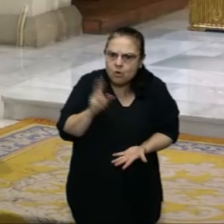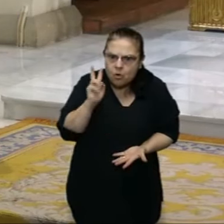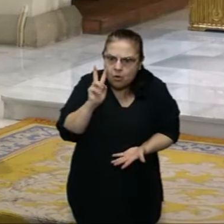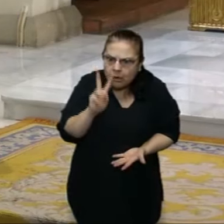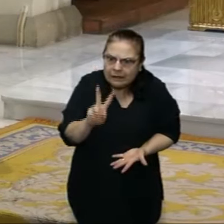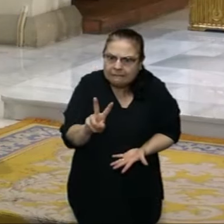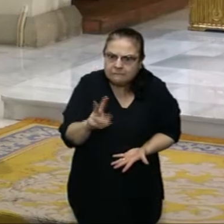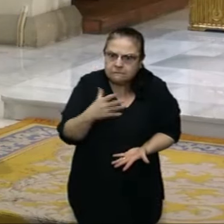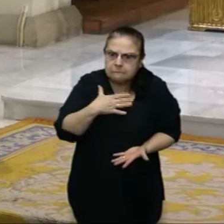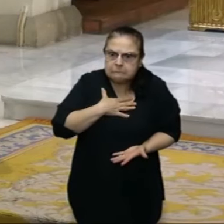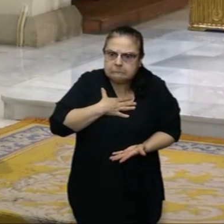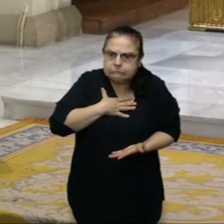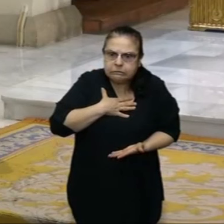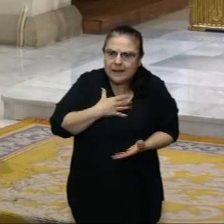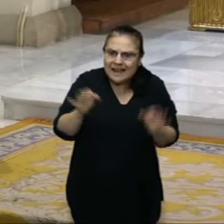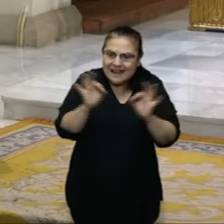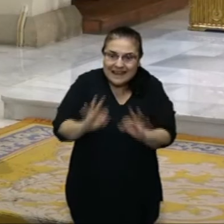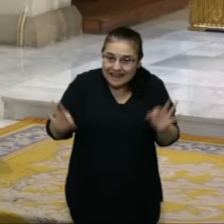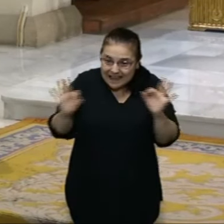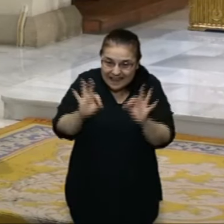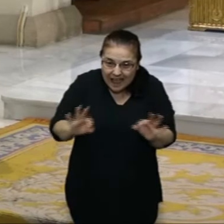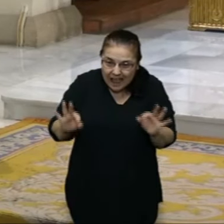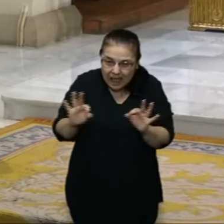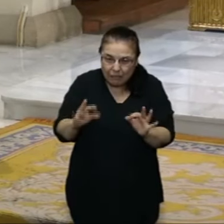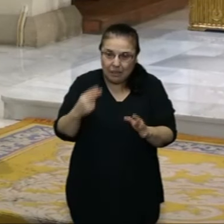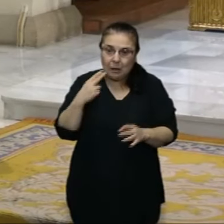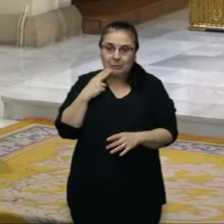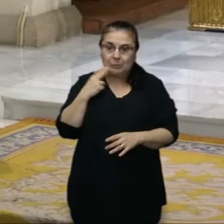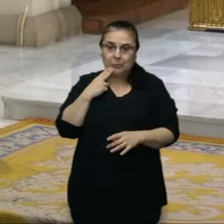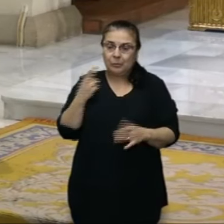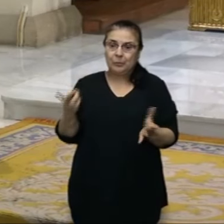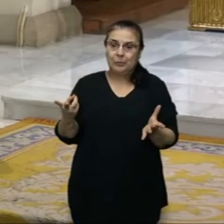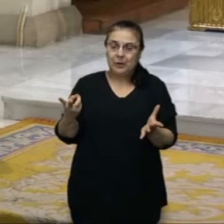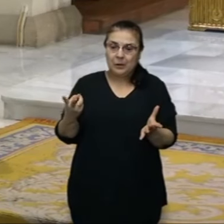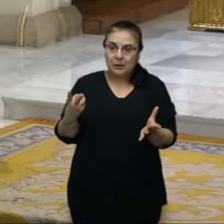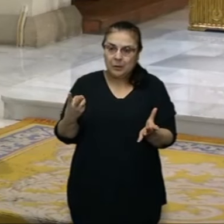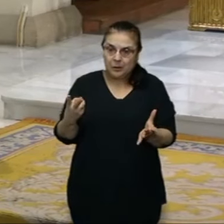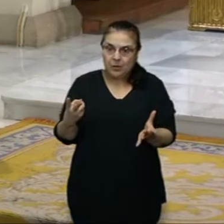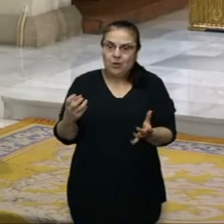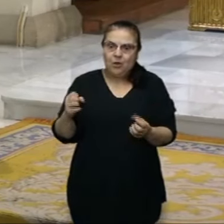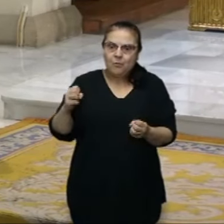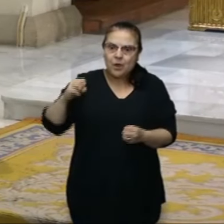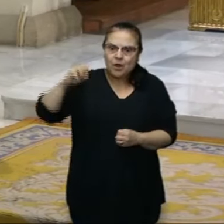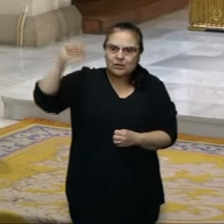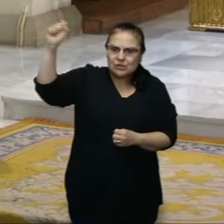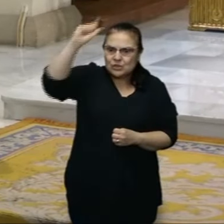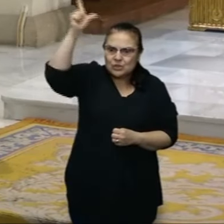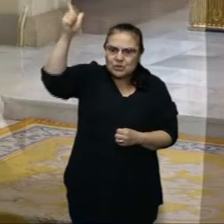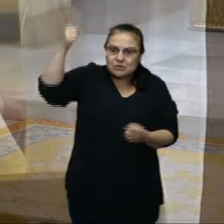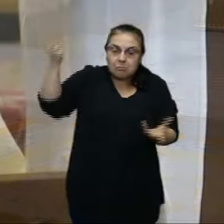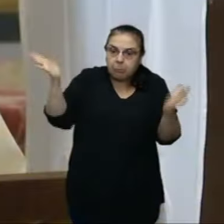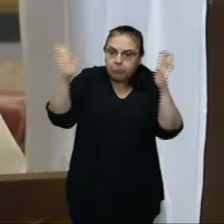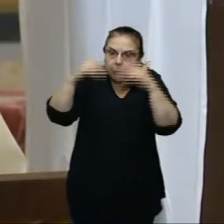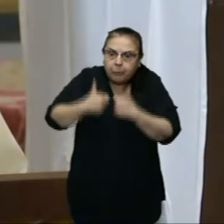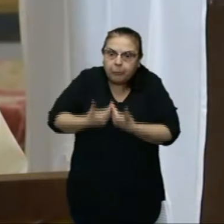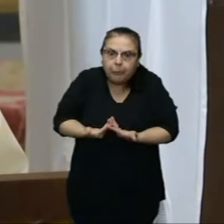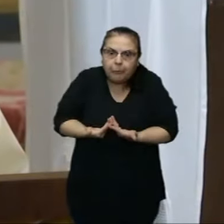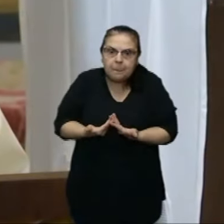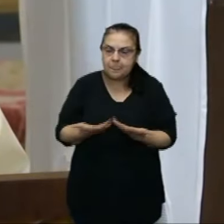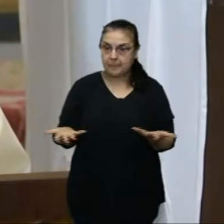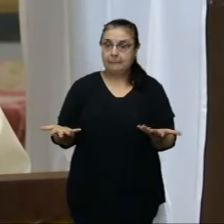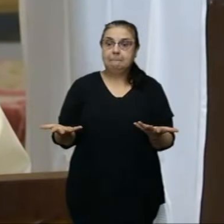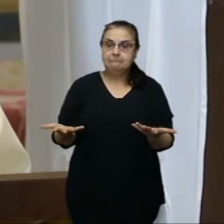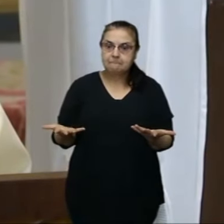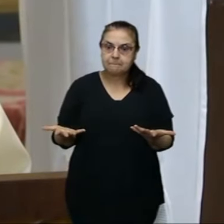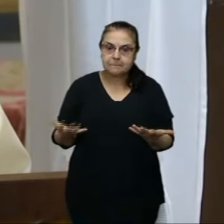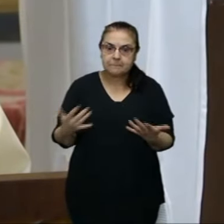no me atrevía, porque es que sin la luz del día, los vericuetos, los arroyos que hay por